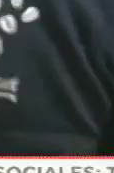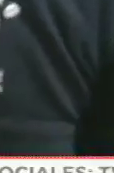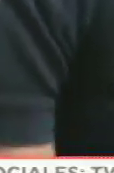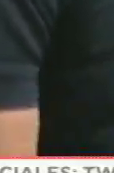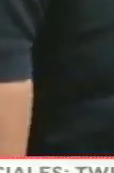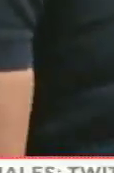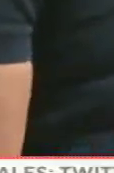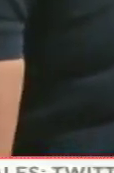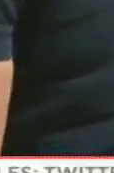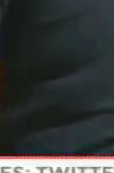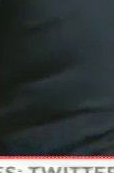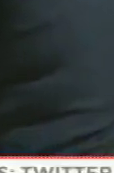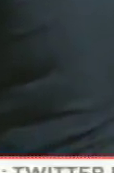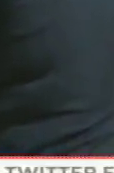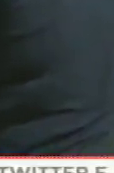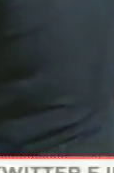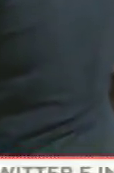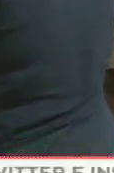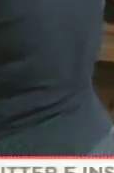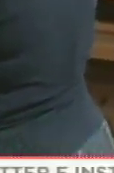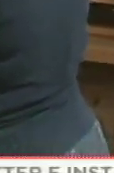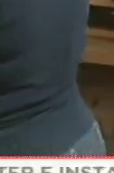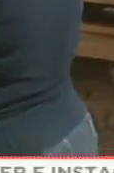de Chamba Juvenil, de los cuales